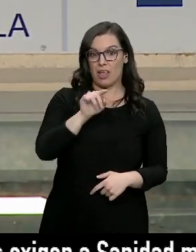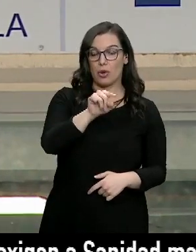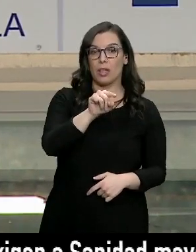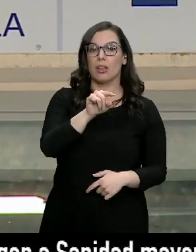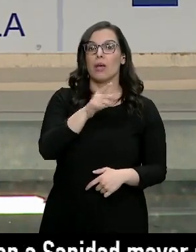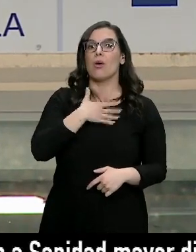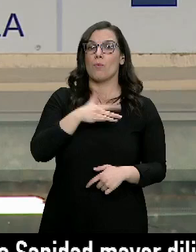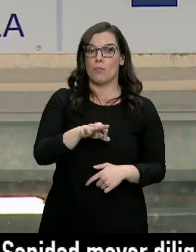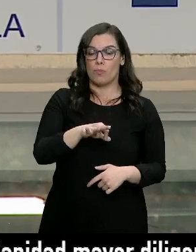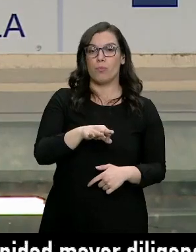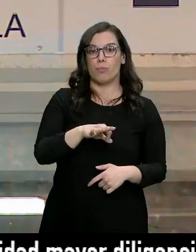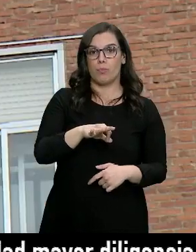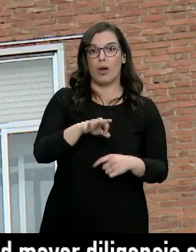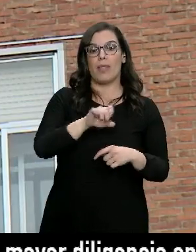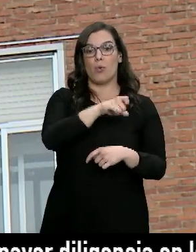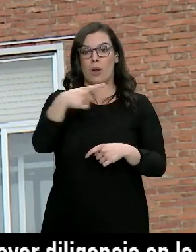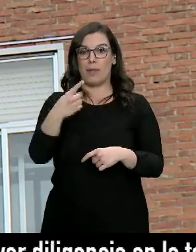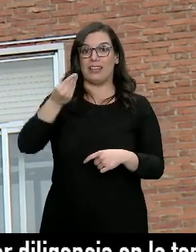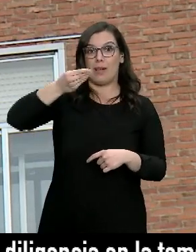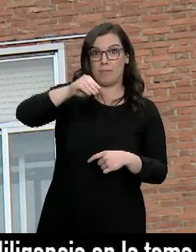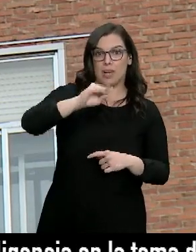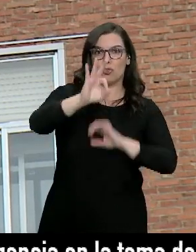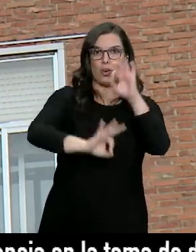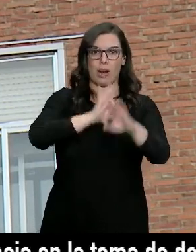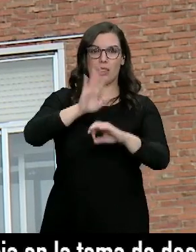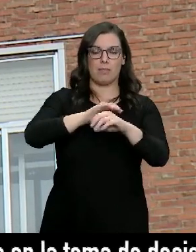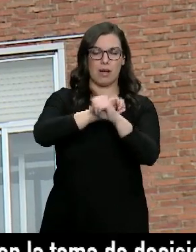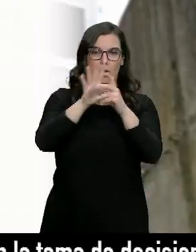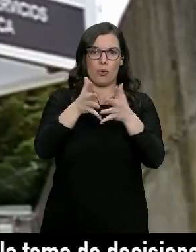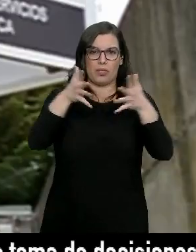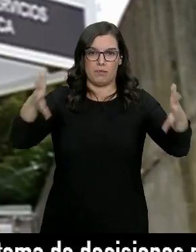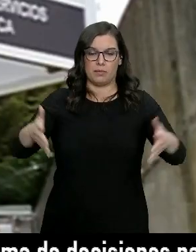descarta ampliar una nueva planta del edificio.